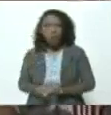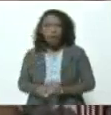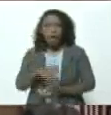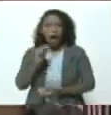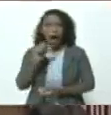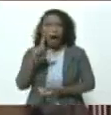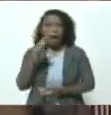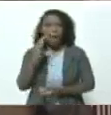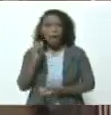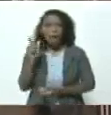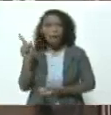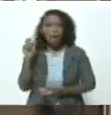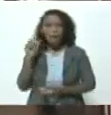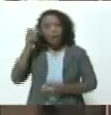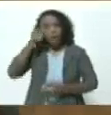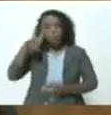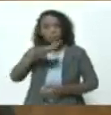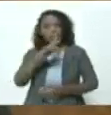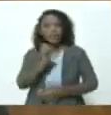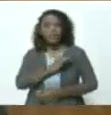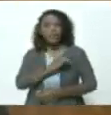del Ciudadano de Chile.